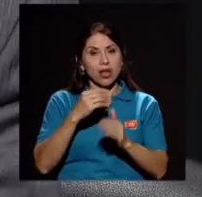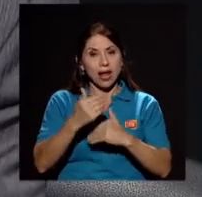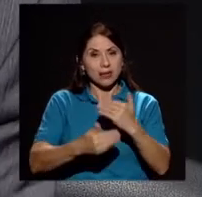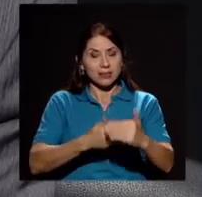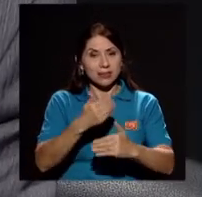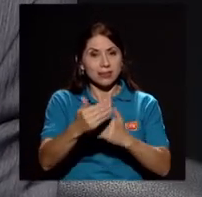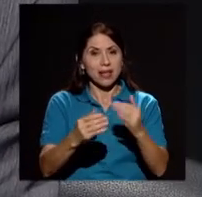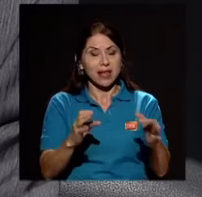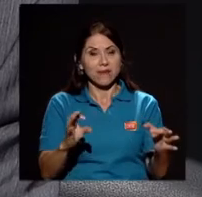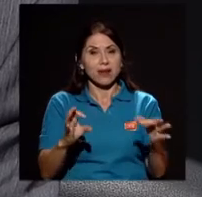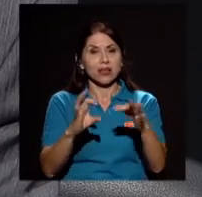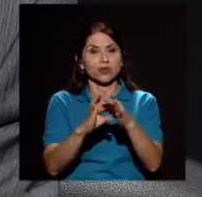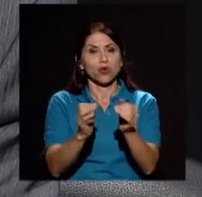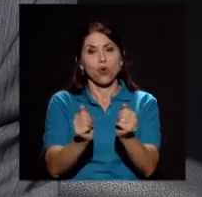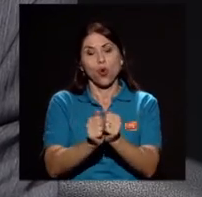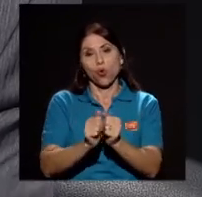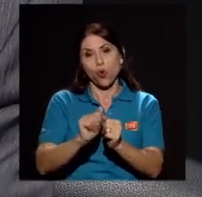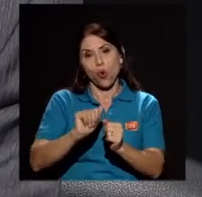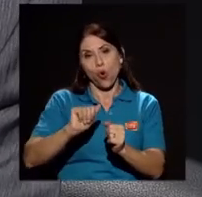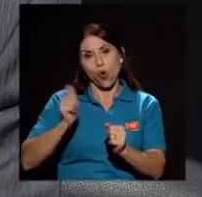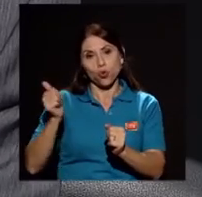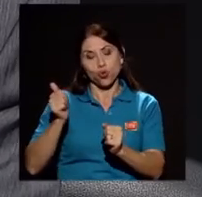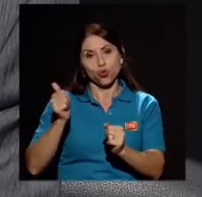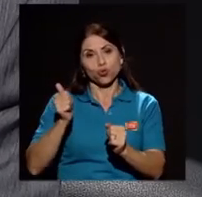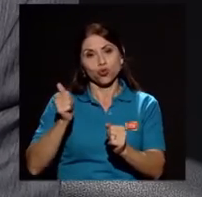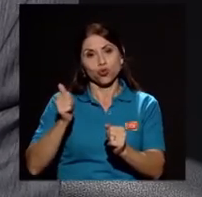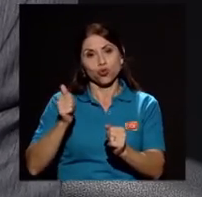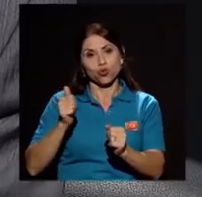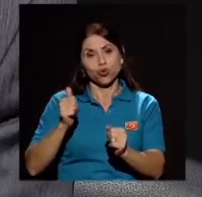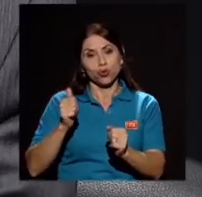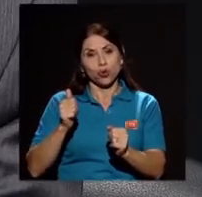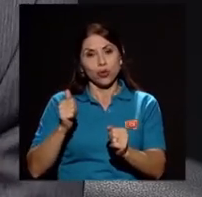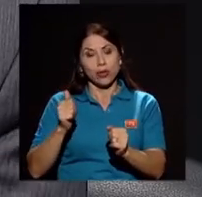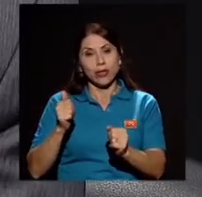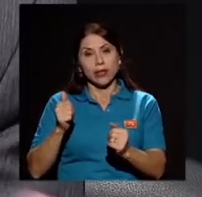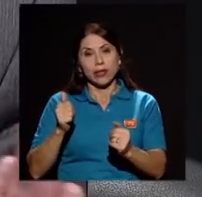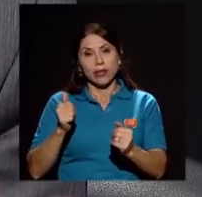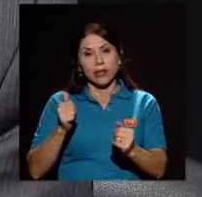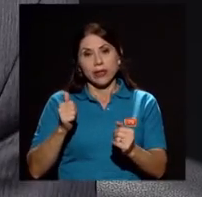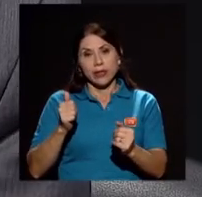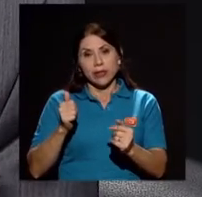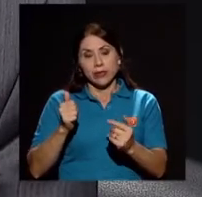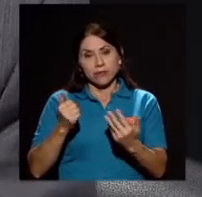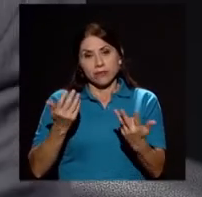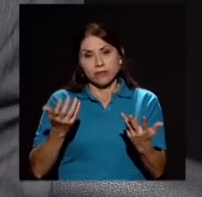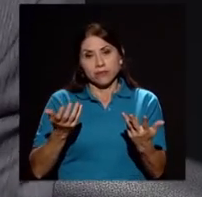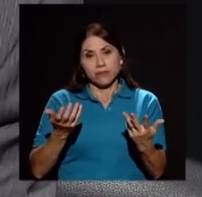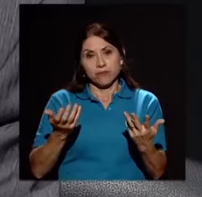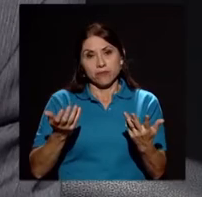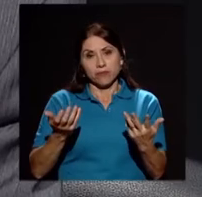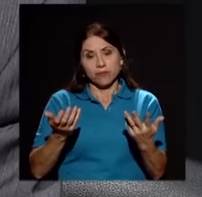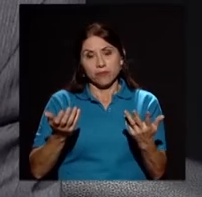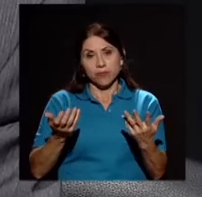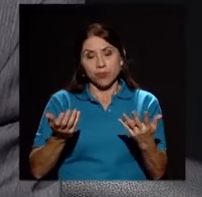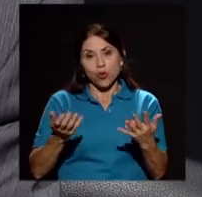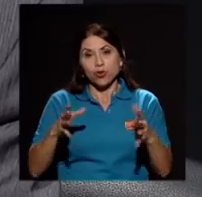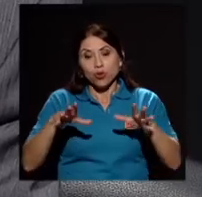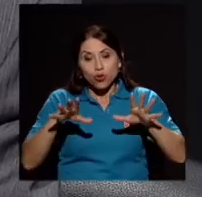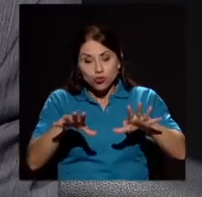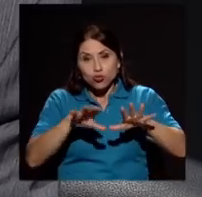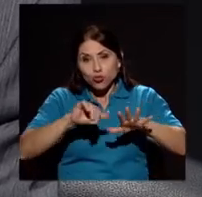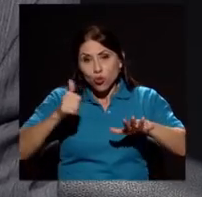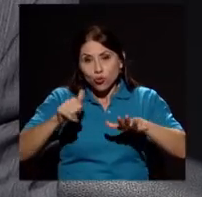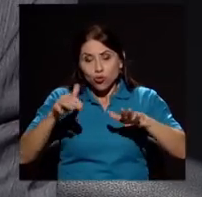con otros puntos de d colecta de colección de información en